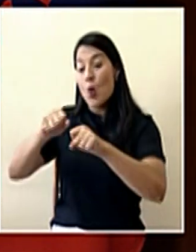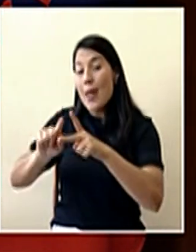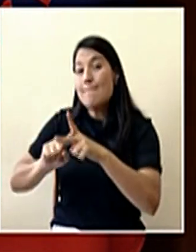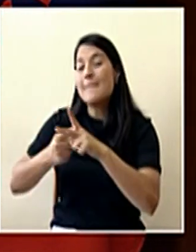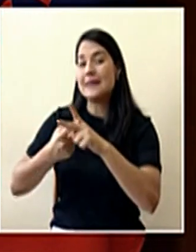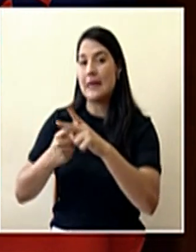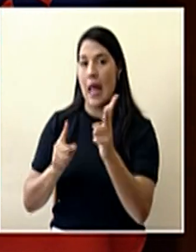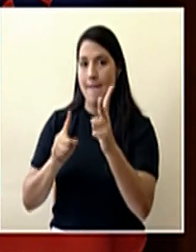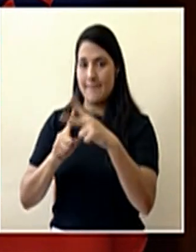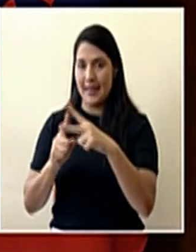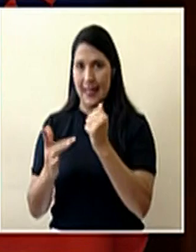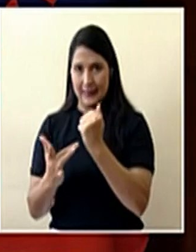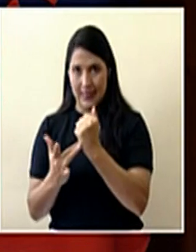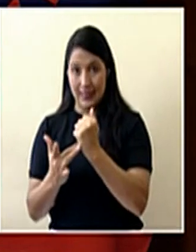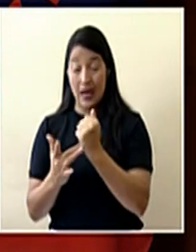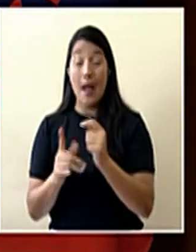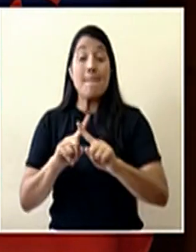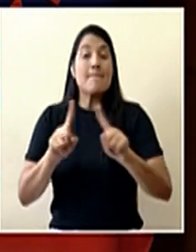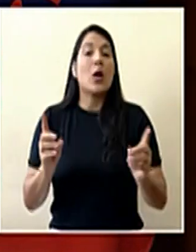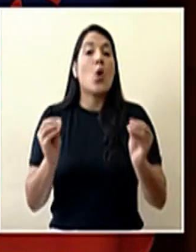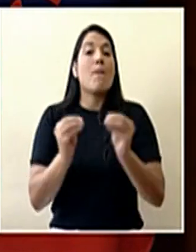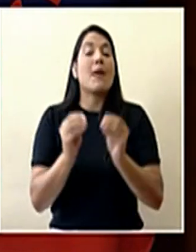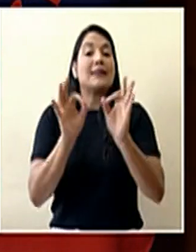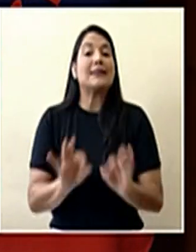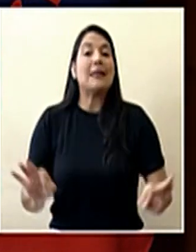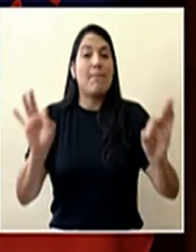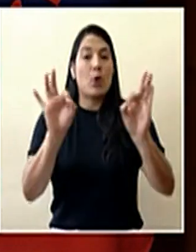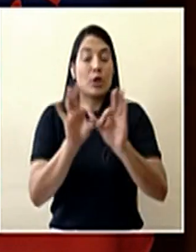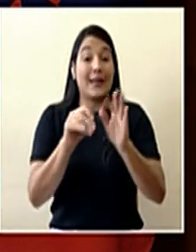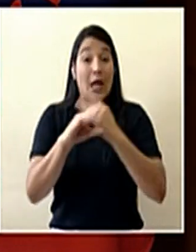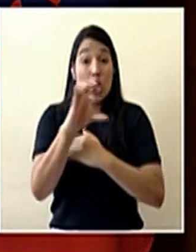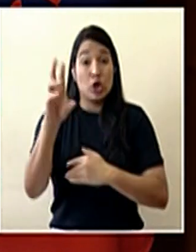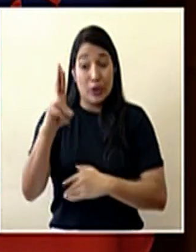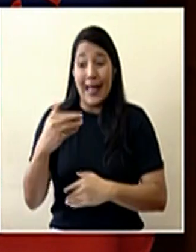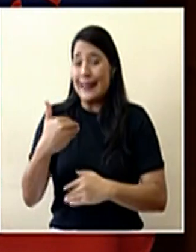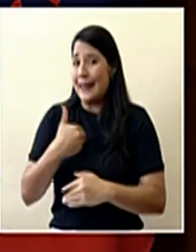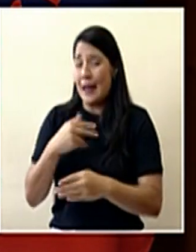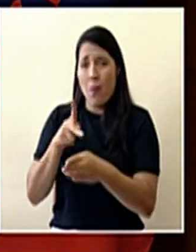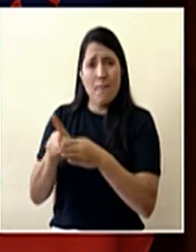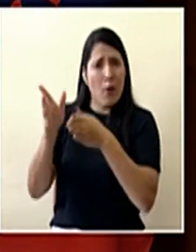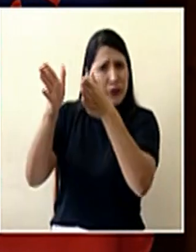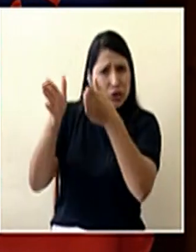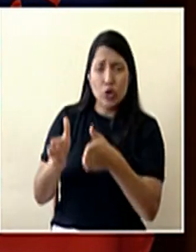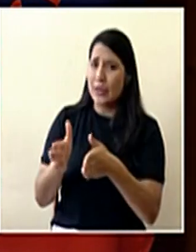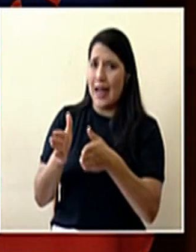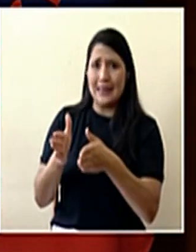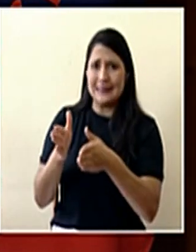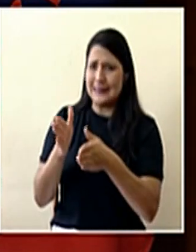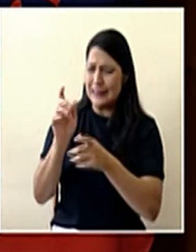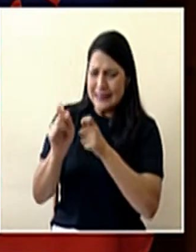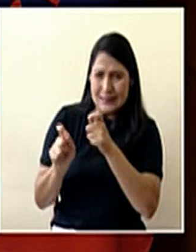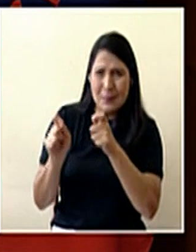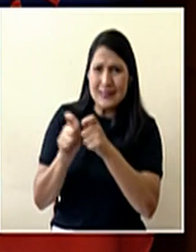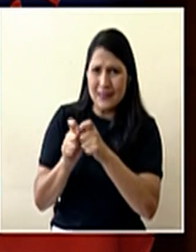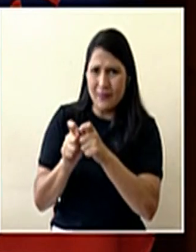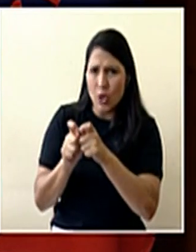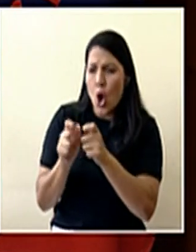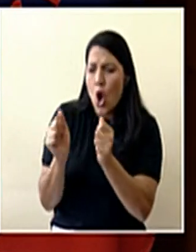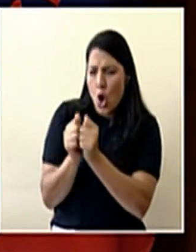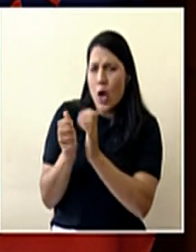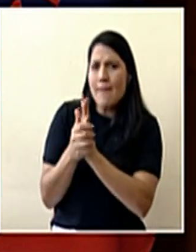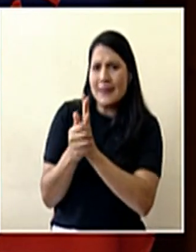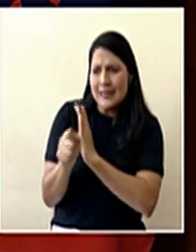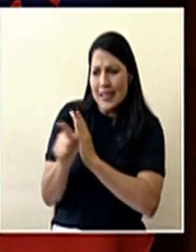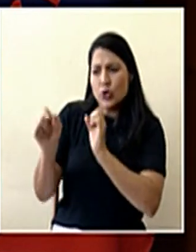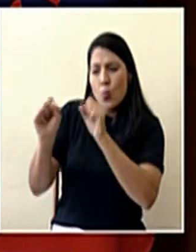Rica tenemos los profesionales capacitados, tanto microbiólogos como hematólogos, como inmunólogos, pues, que pueden realizar este tipo de trabajo